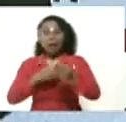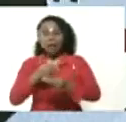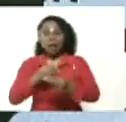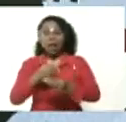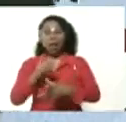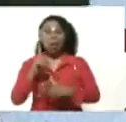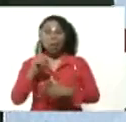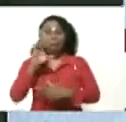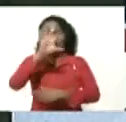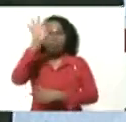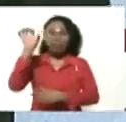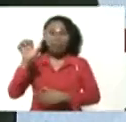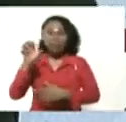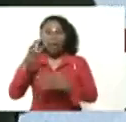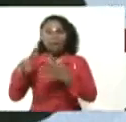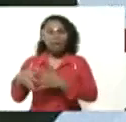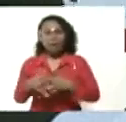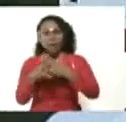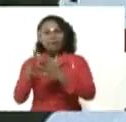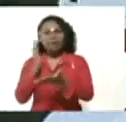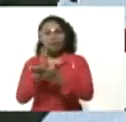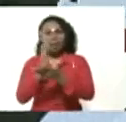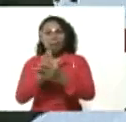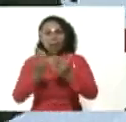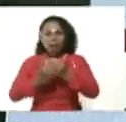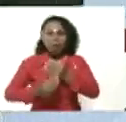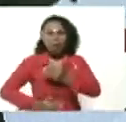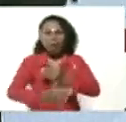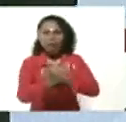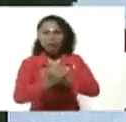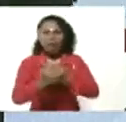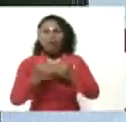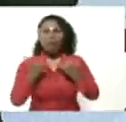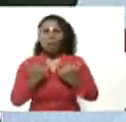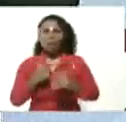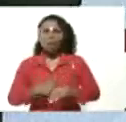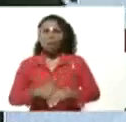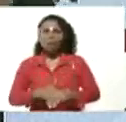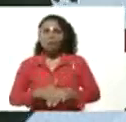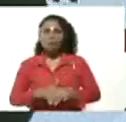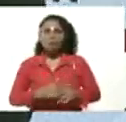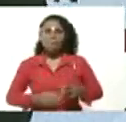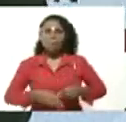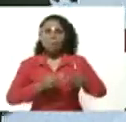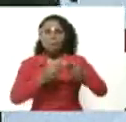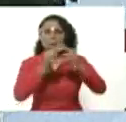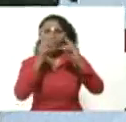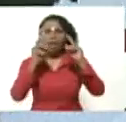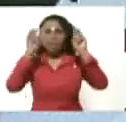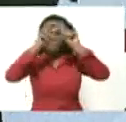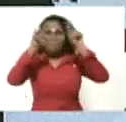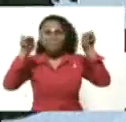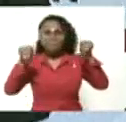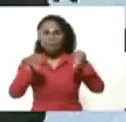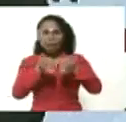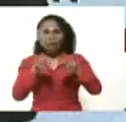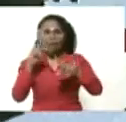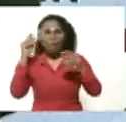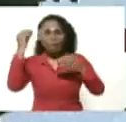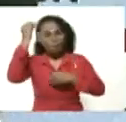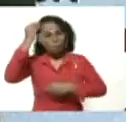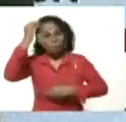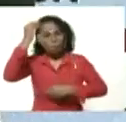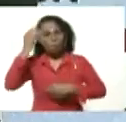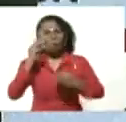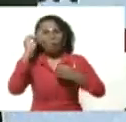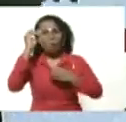Decía que los Estados Unidos siempre nos han llevado delantera a la hora de construir los marcos cognitivos, los espacios de pensamiento donde nos vamos